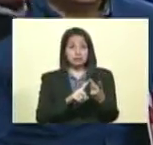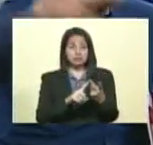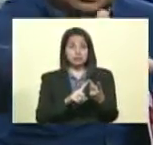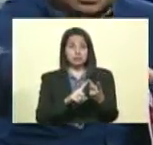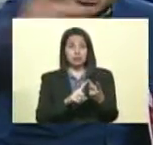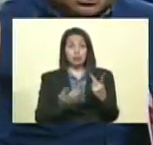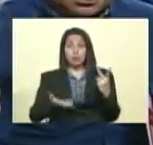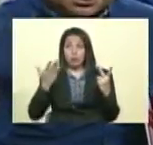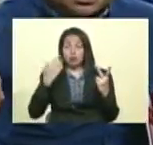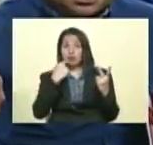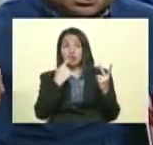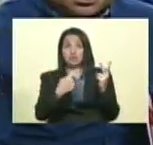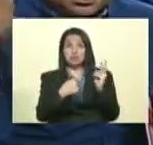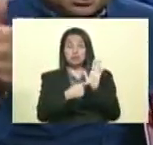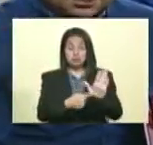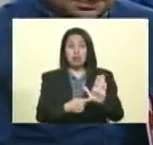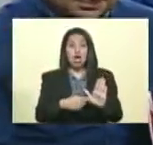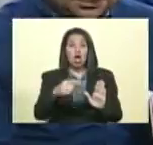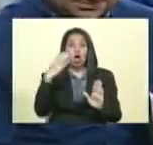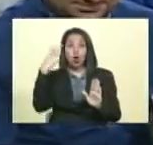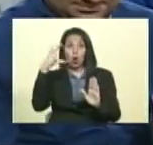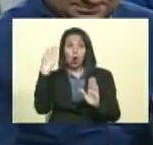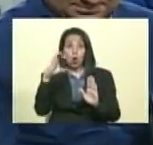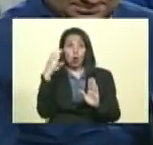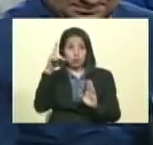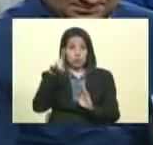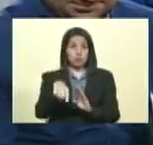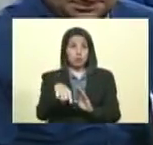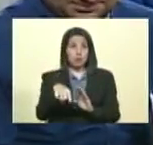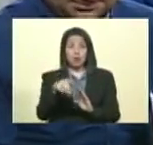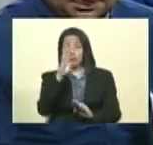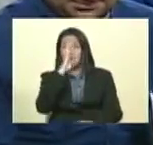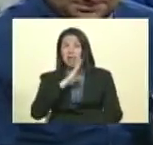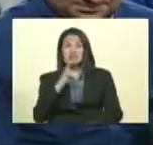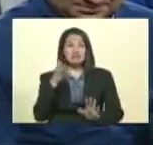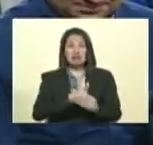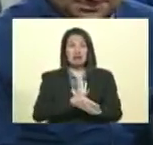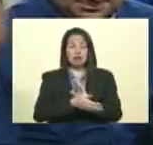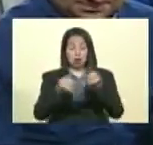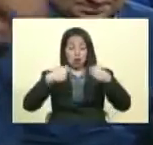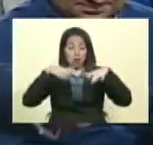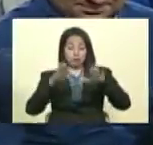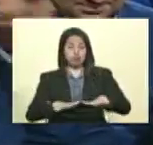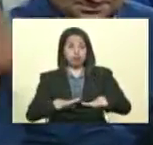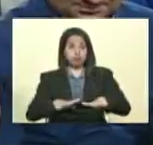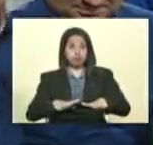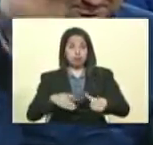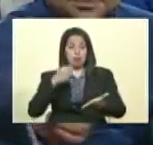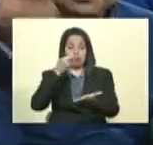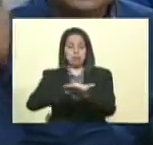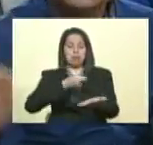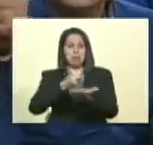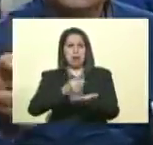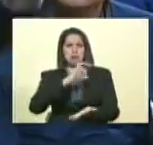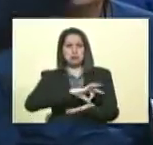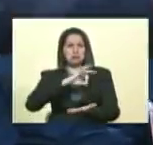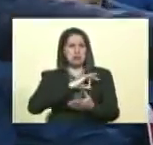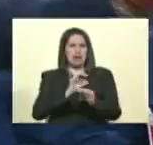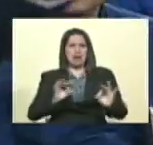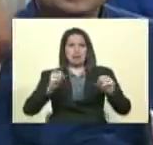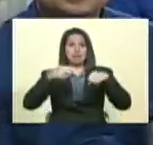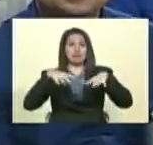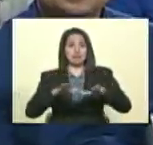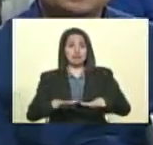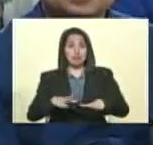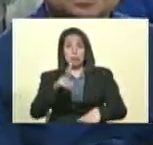señalar en Colombia, y es bueno señalar lo de Brasil, que congela la inversión social y los contratos colectivos